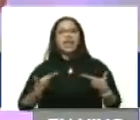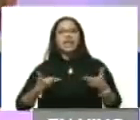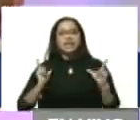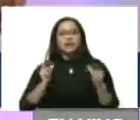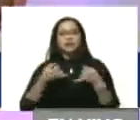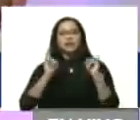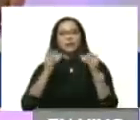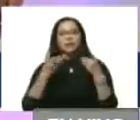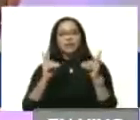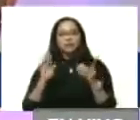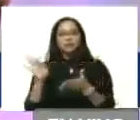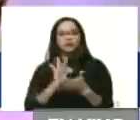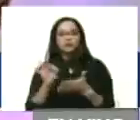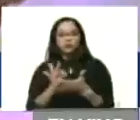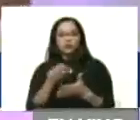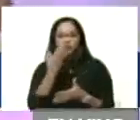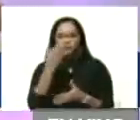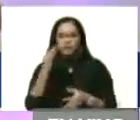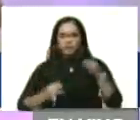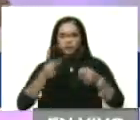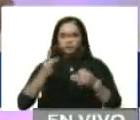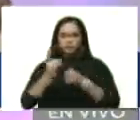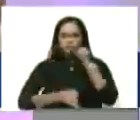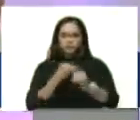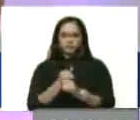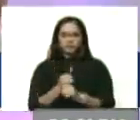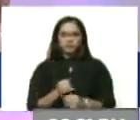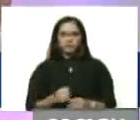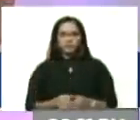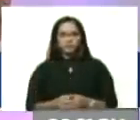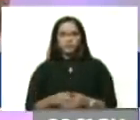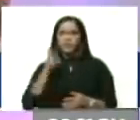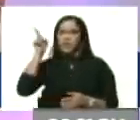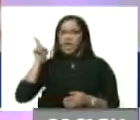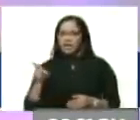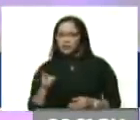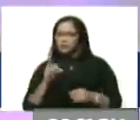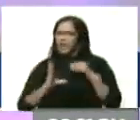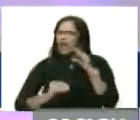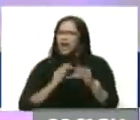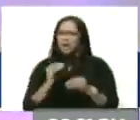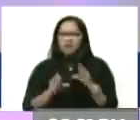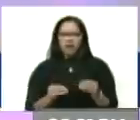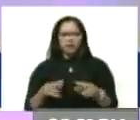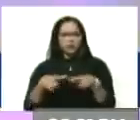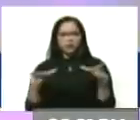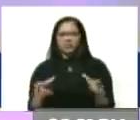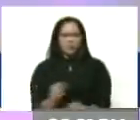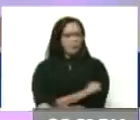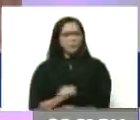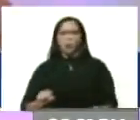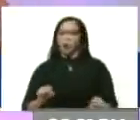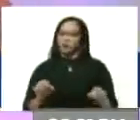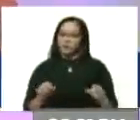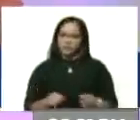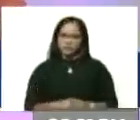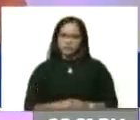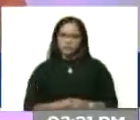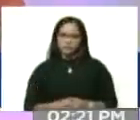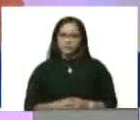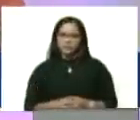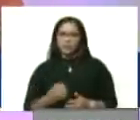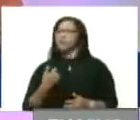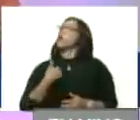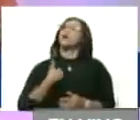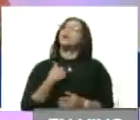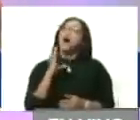de sus funciones ante la Corte. Ellos han puesto condiciones insólitas. Cuando yo ya hablo